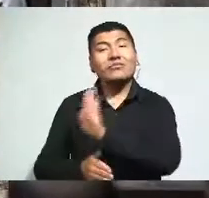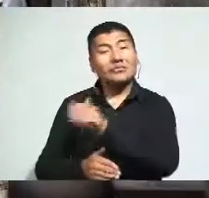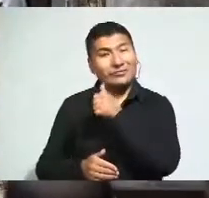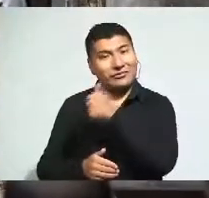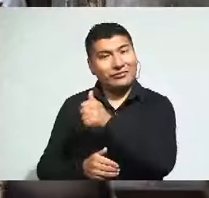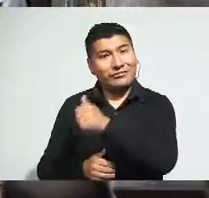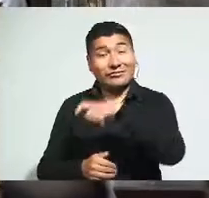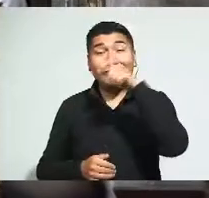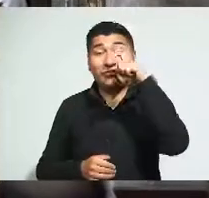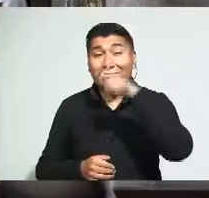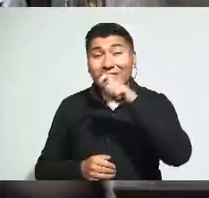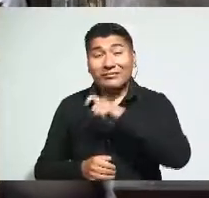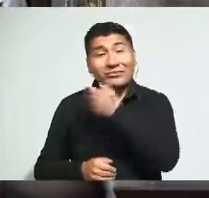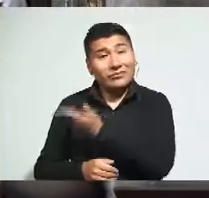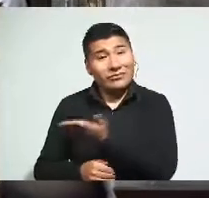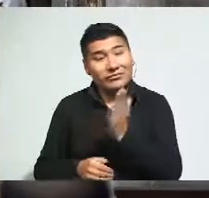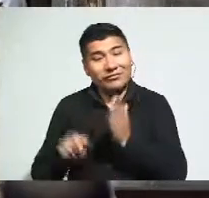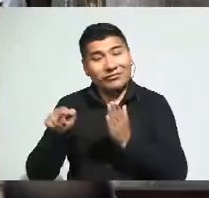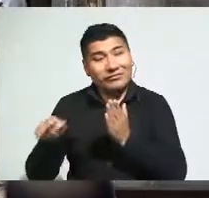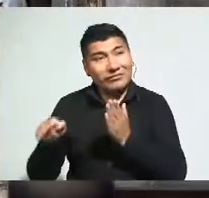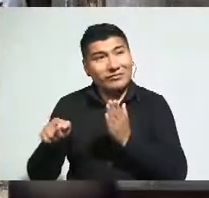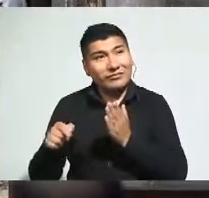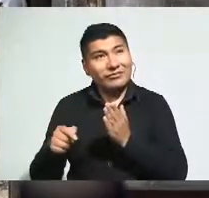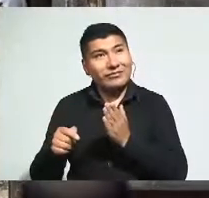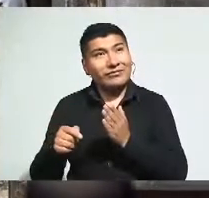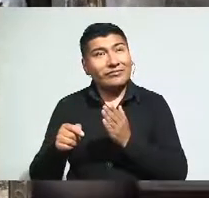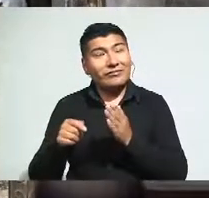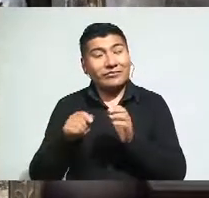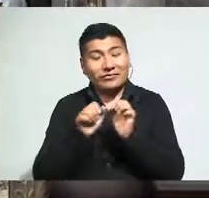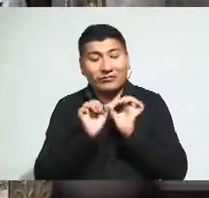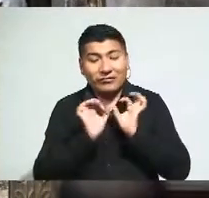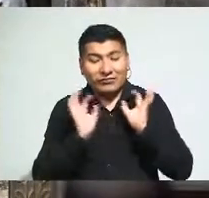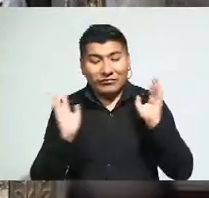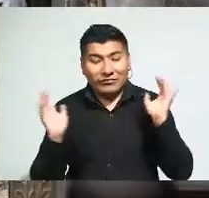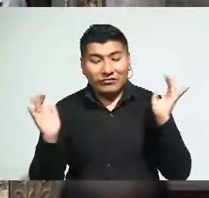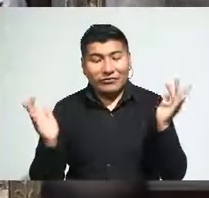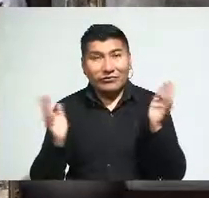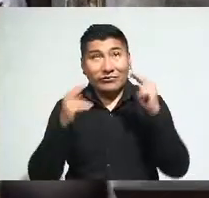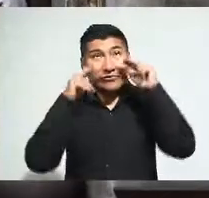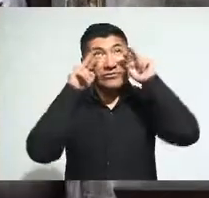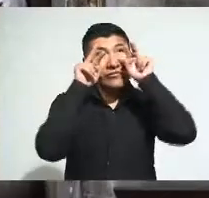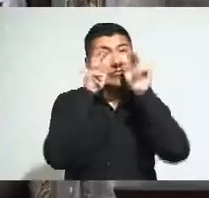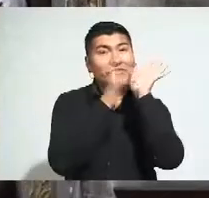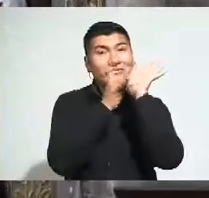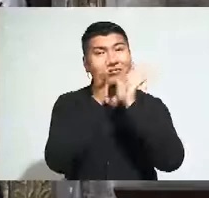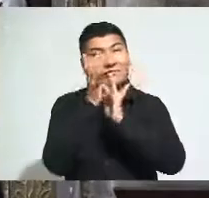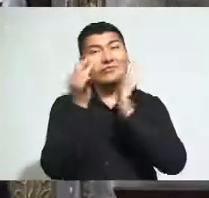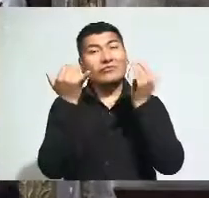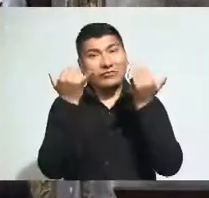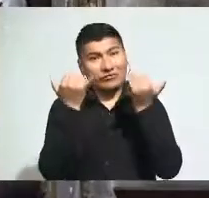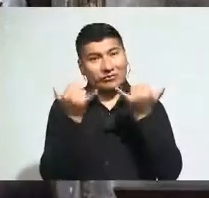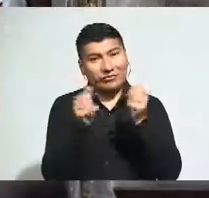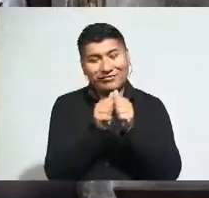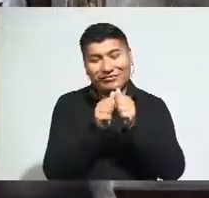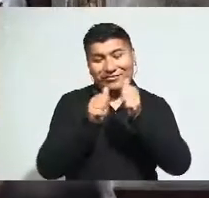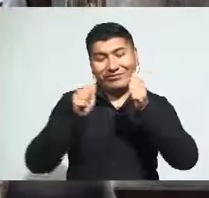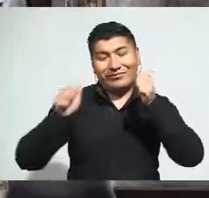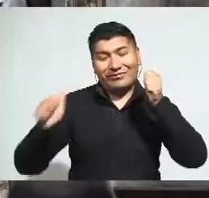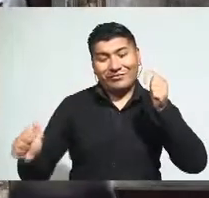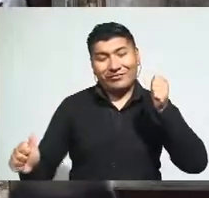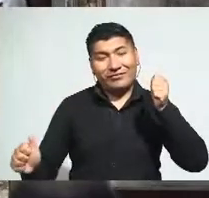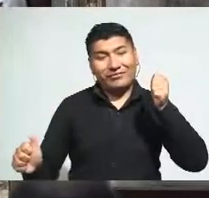necesidades se agolpaba en torno a jesús y ahora mantiene su distancia